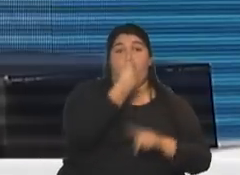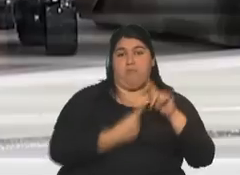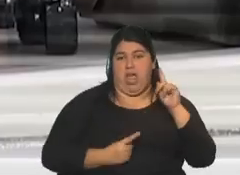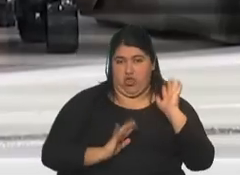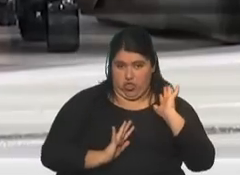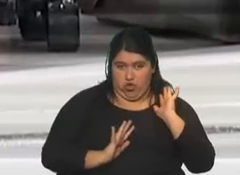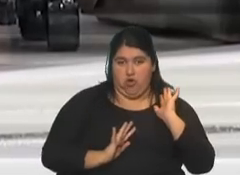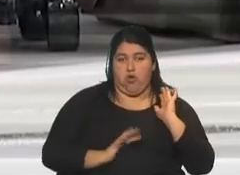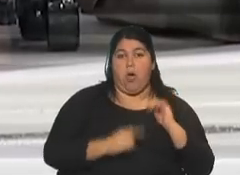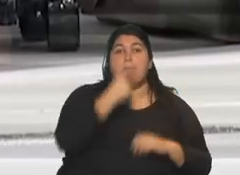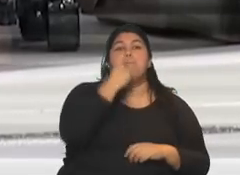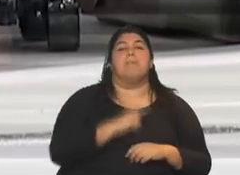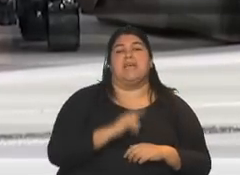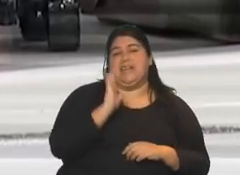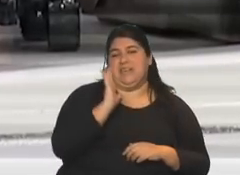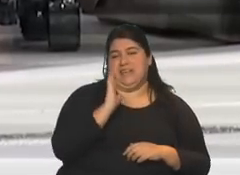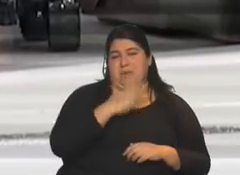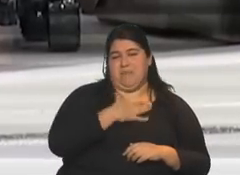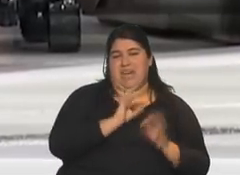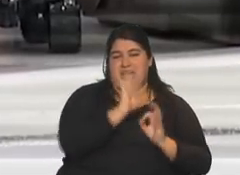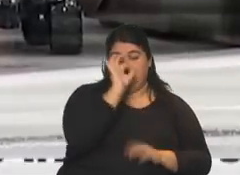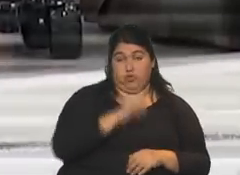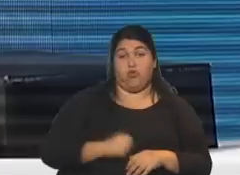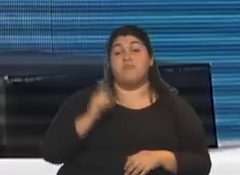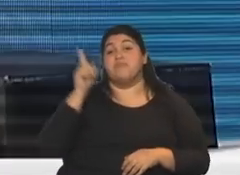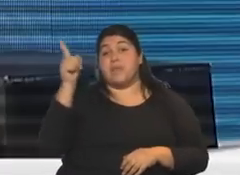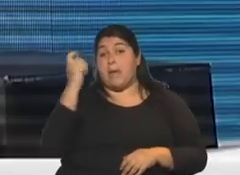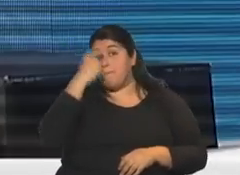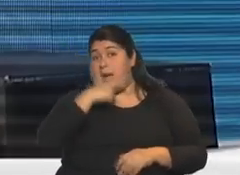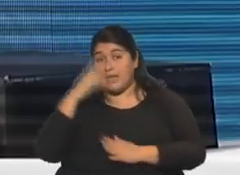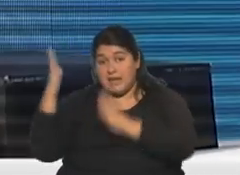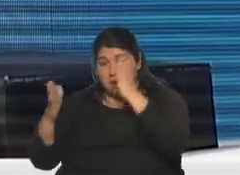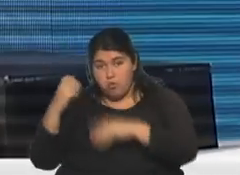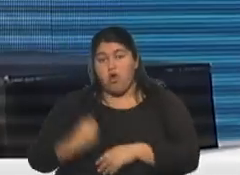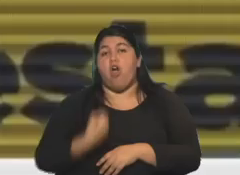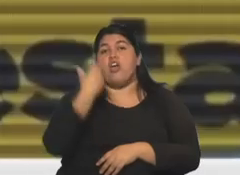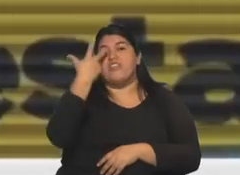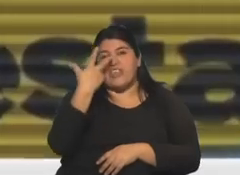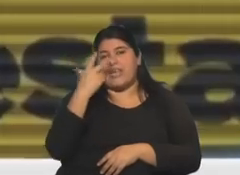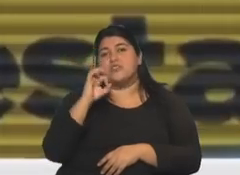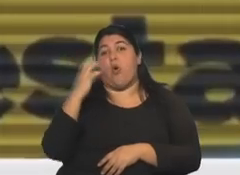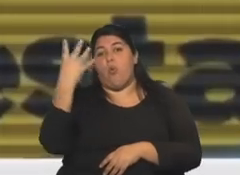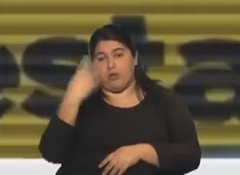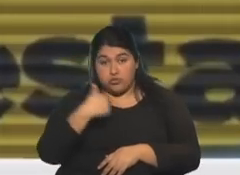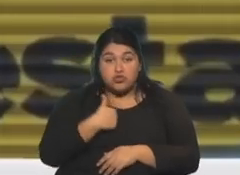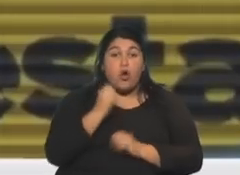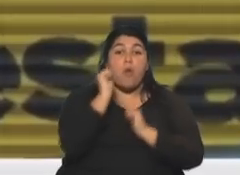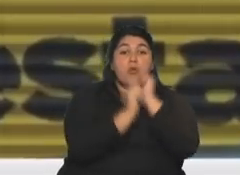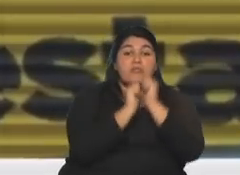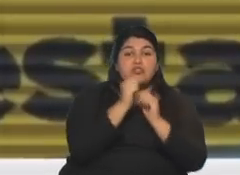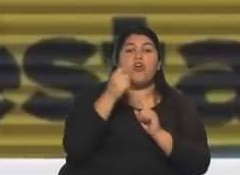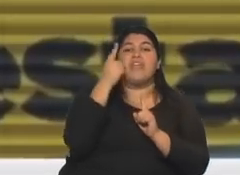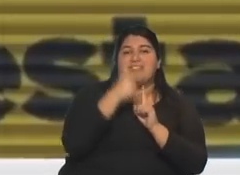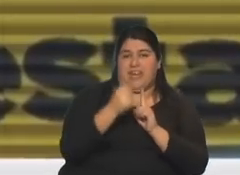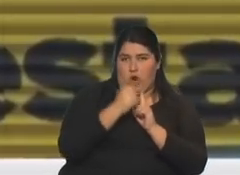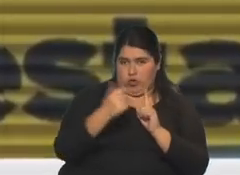Y compro 1.000 litros de gasoil. Con Macri, 3 terneros y un poco más. Yo soy productor de trigo. Yo.